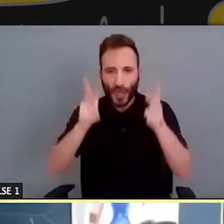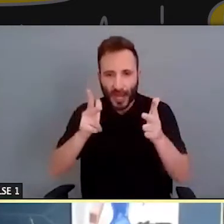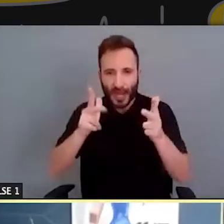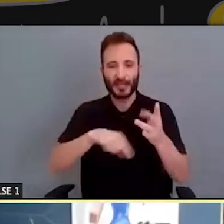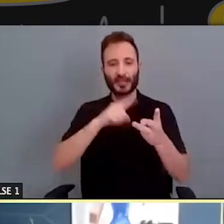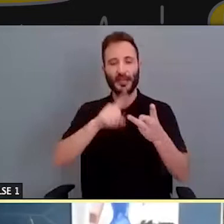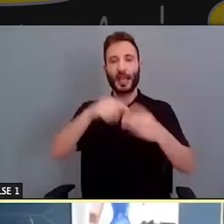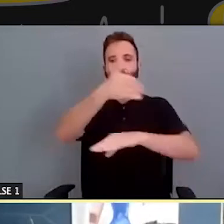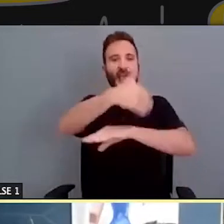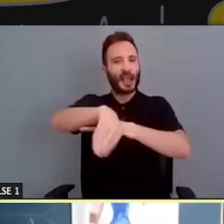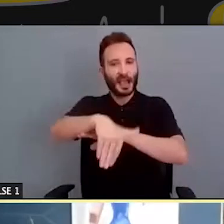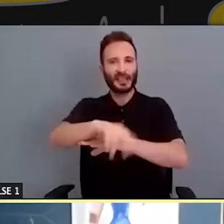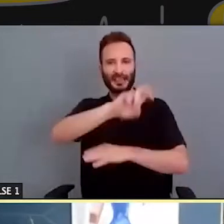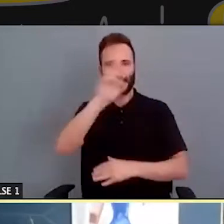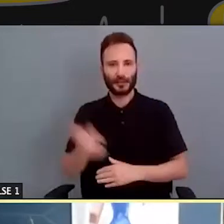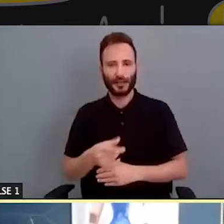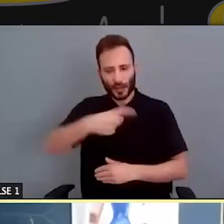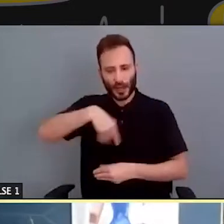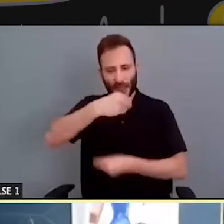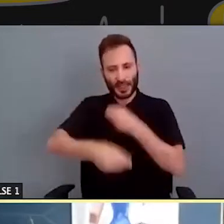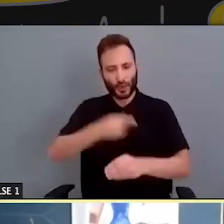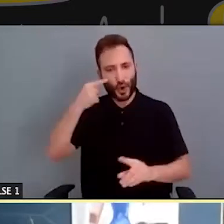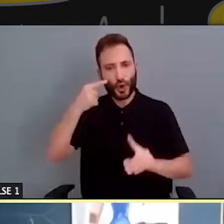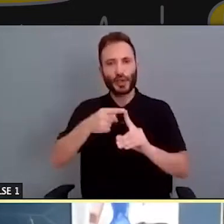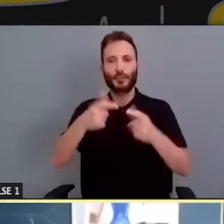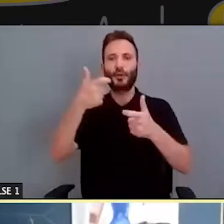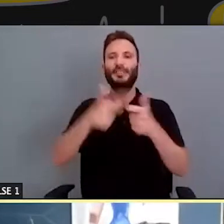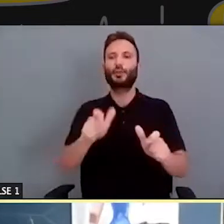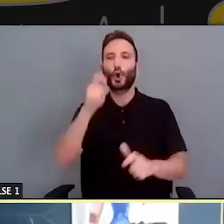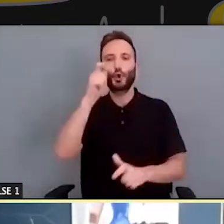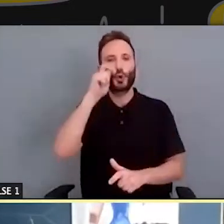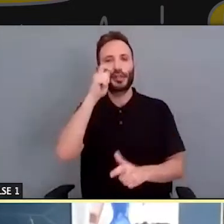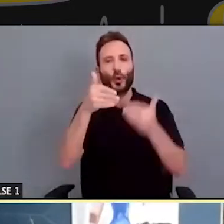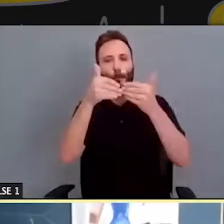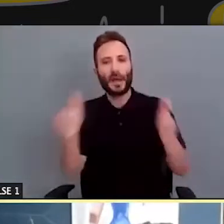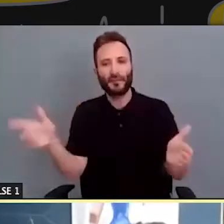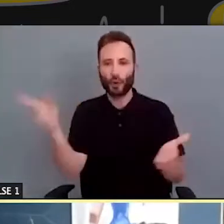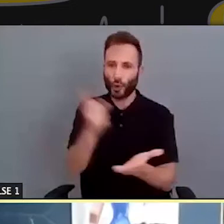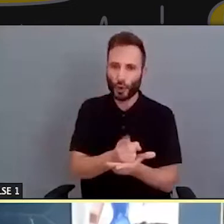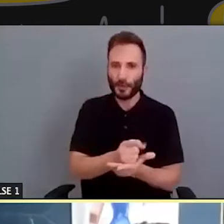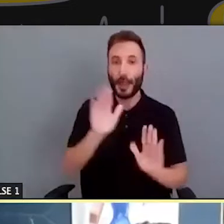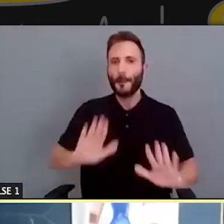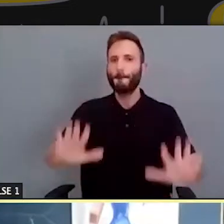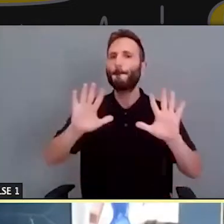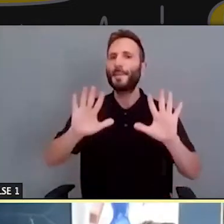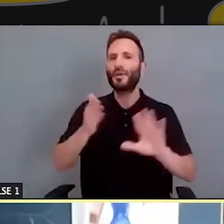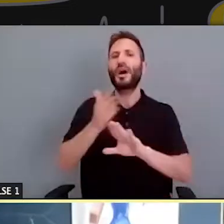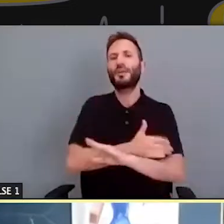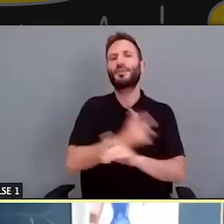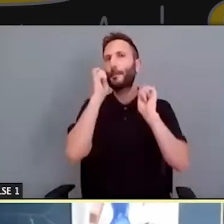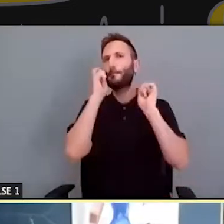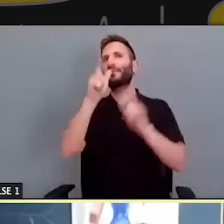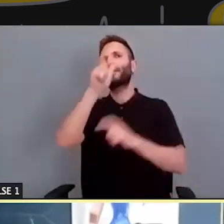las aceras. ¿Qué hacemos para reabrir el sector turístico, pero teniendo en cuenta a las personas